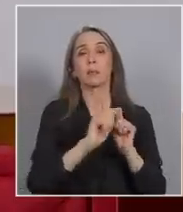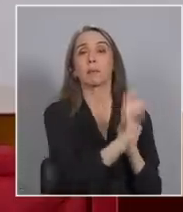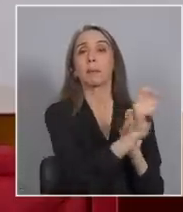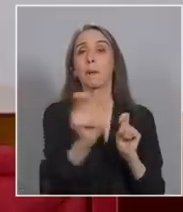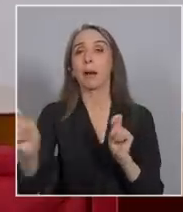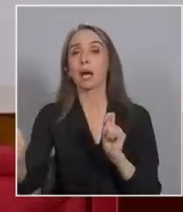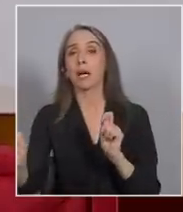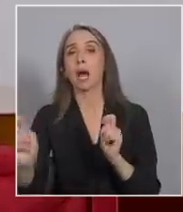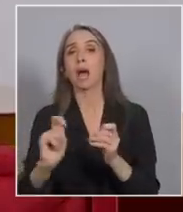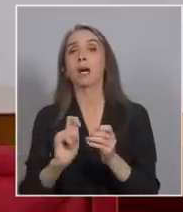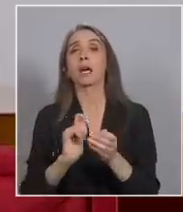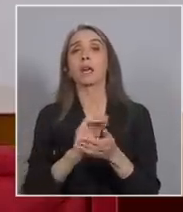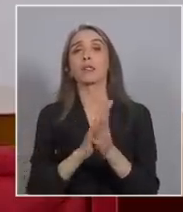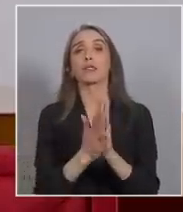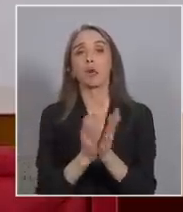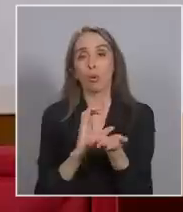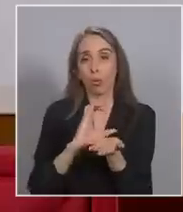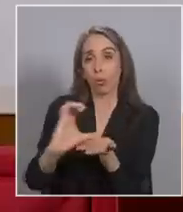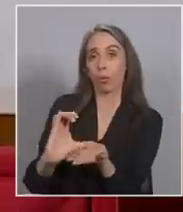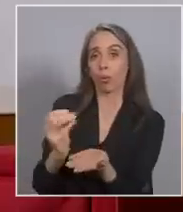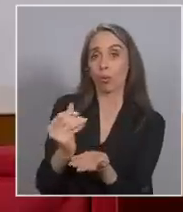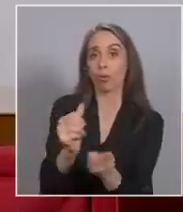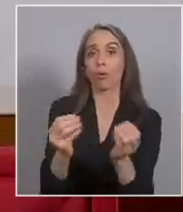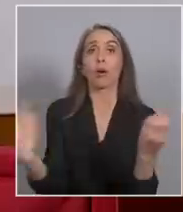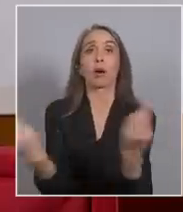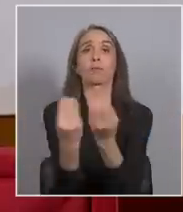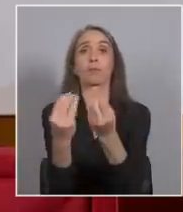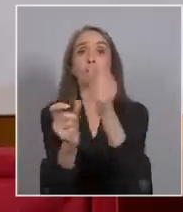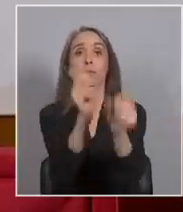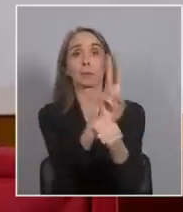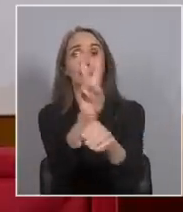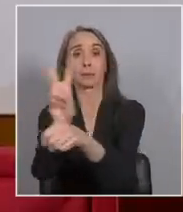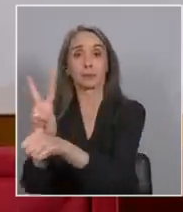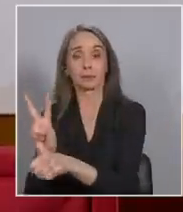de toda esa reparación. Y por ende,